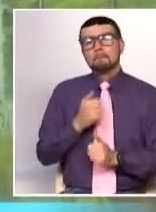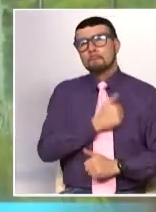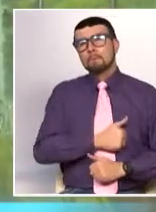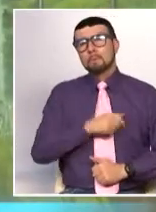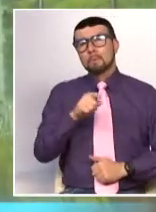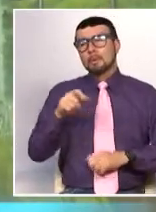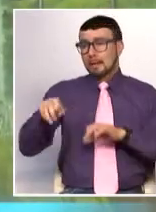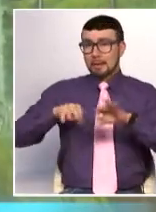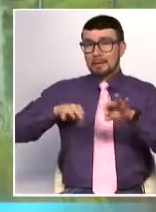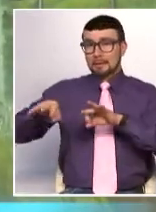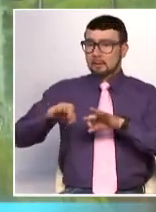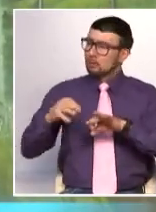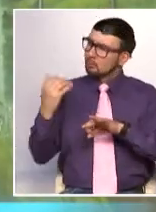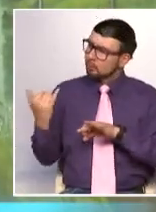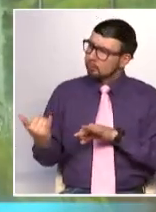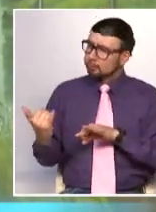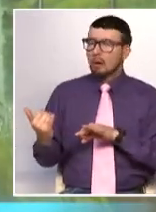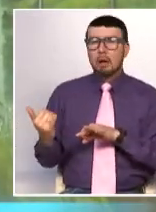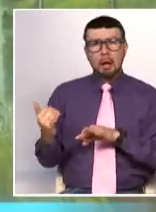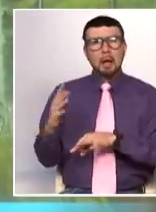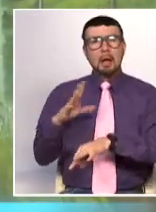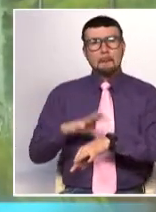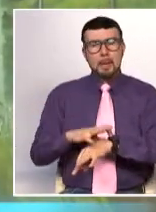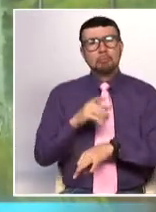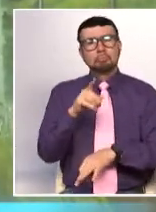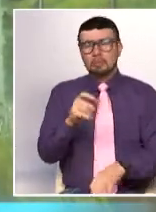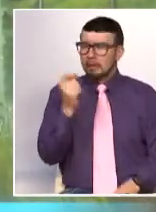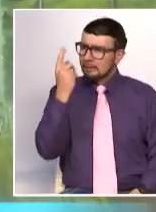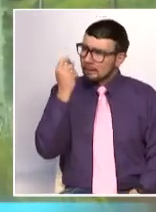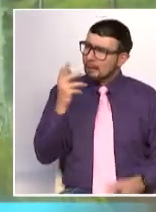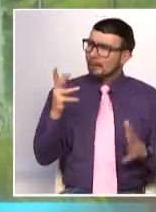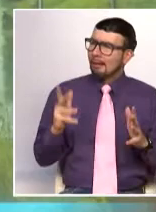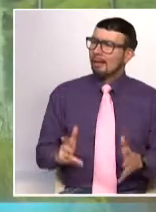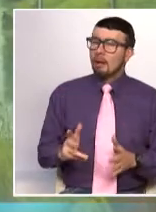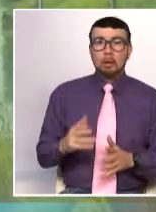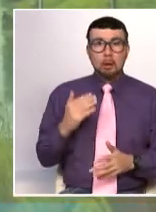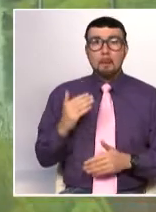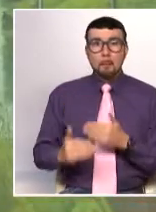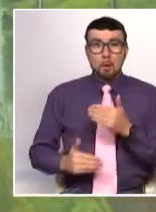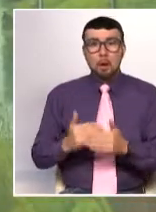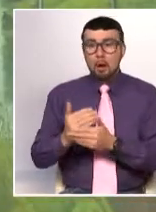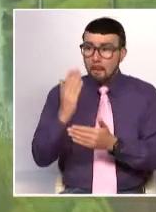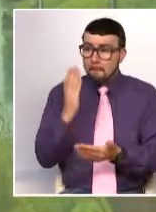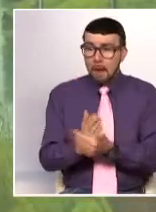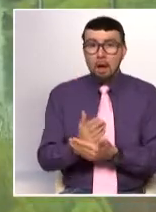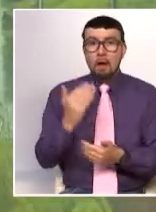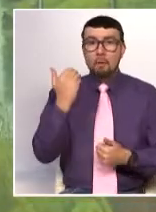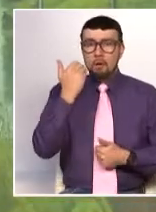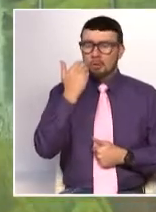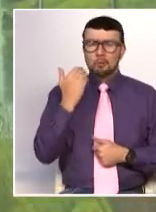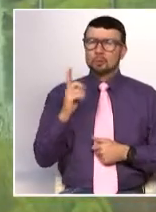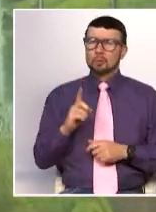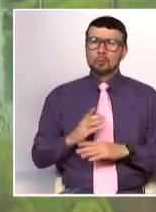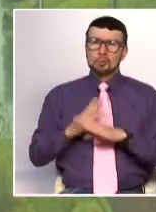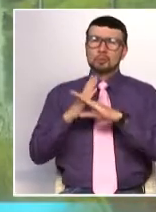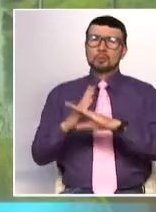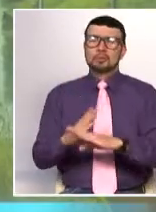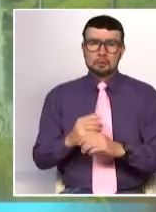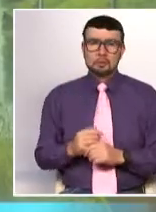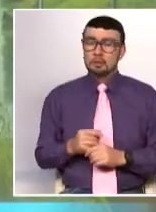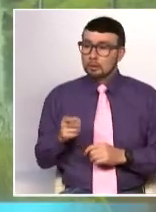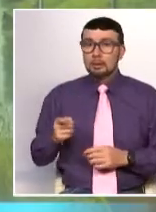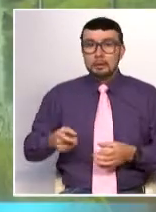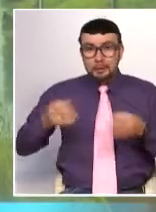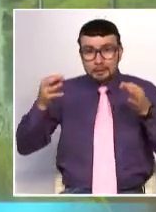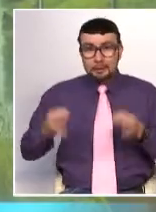conceptos del grupo de médicos para que nos lleguemos a ese proceso de enfermedad porque definitivamente lo